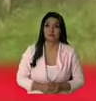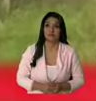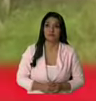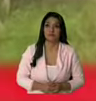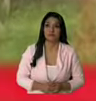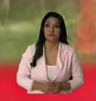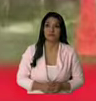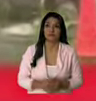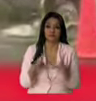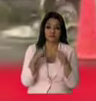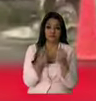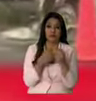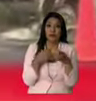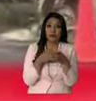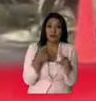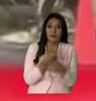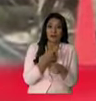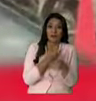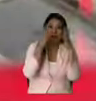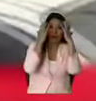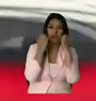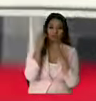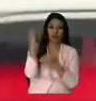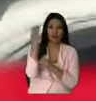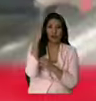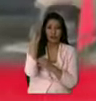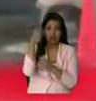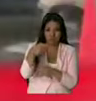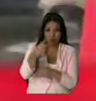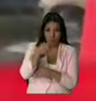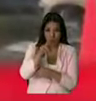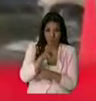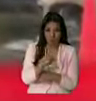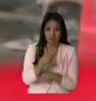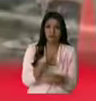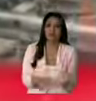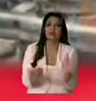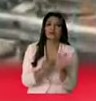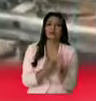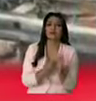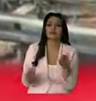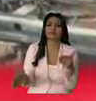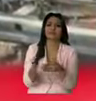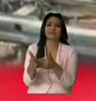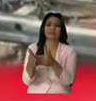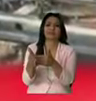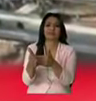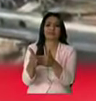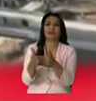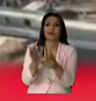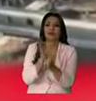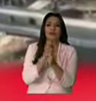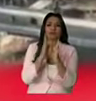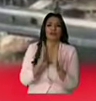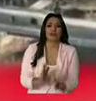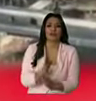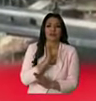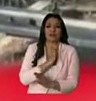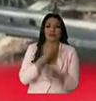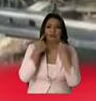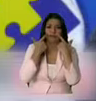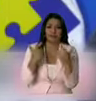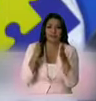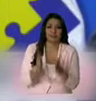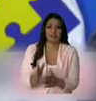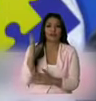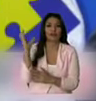El Frente Oliver Sinisterra, al mando de alias Guacho, asestó un nuevo golpe, esta vez en contra de funcionarios del Cuerpo Técnico de Investigación de la Fiscalía de